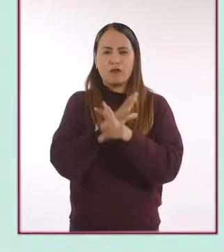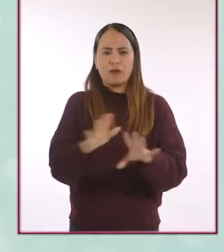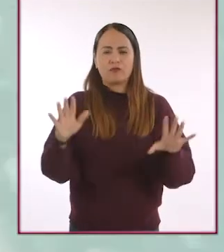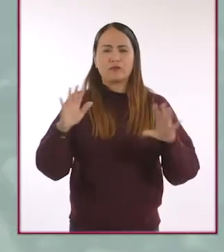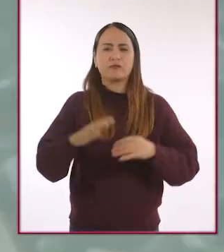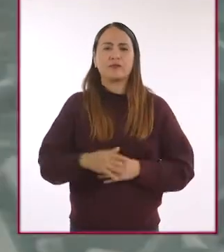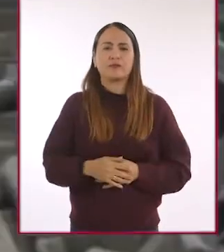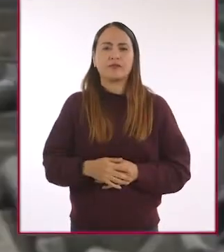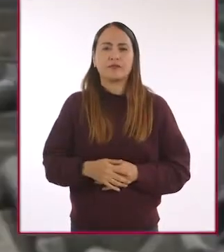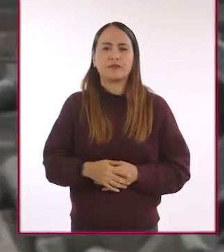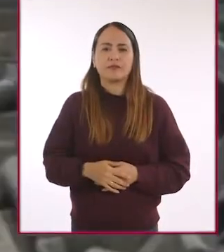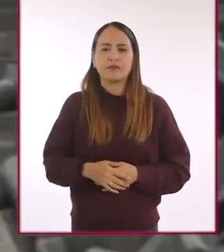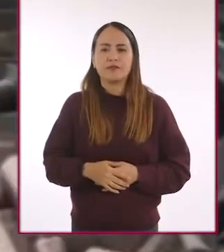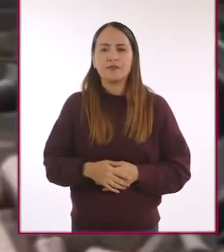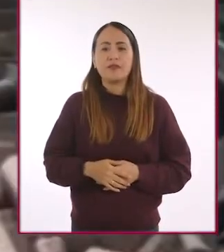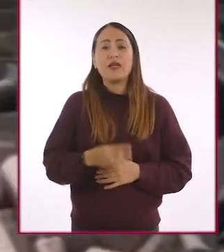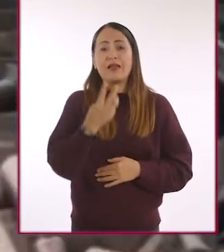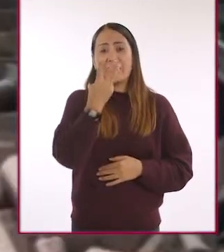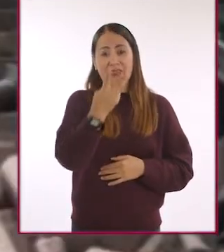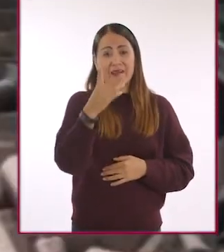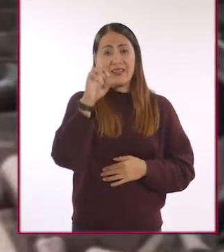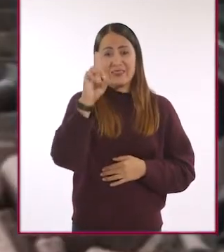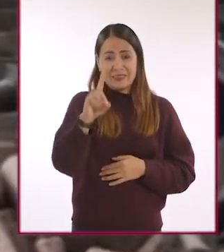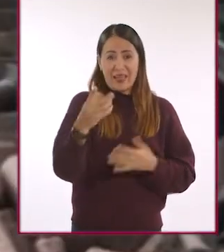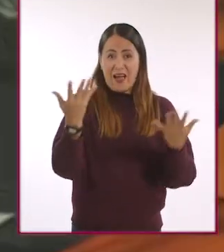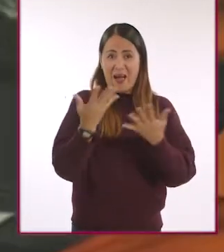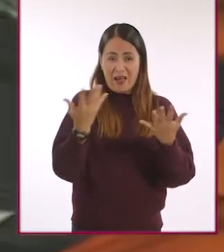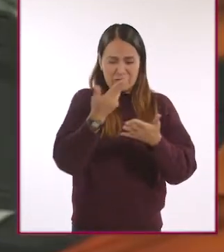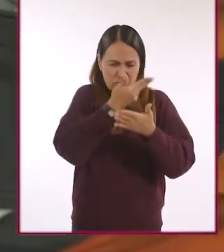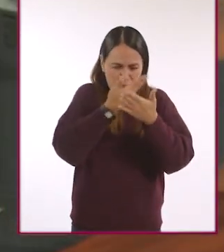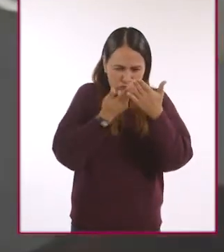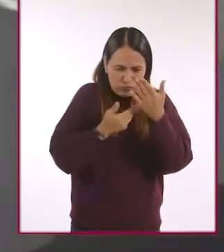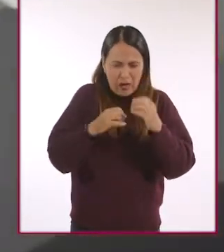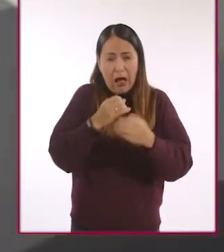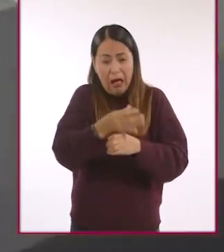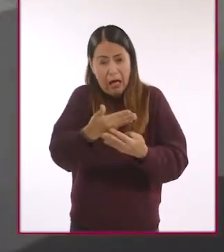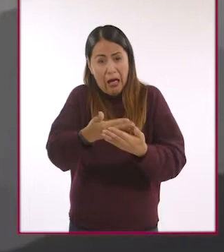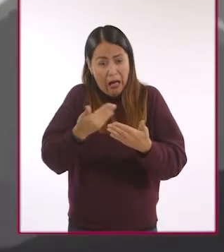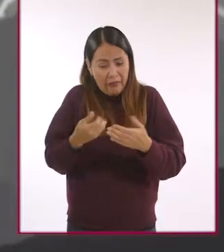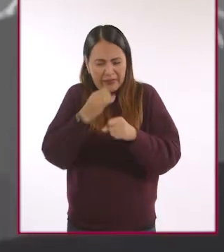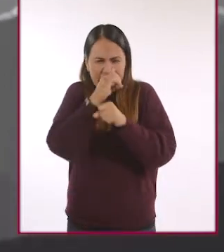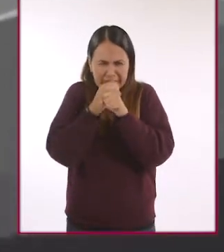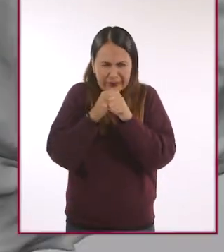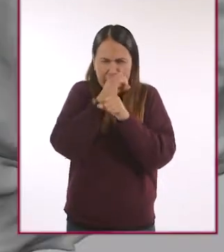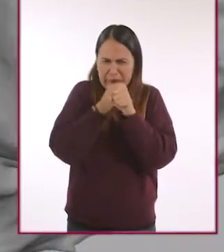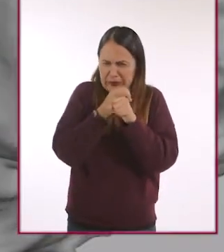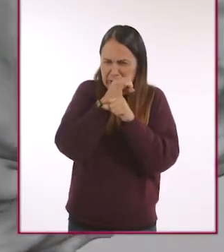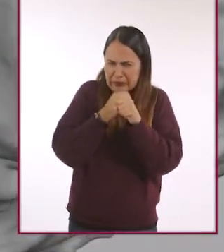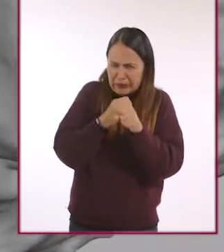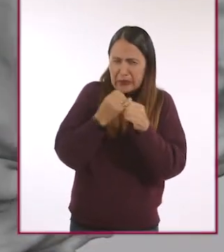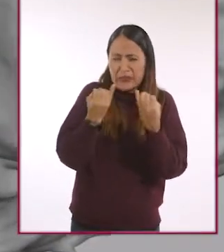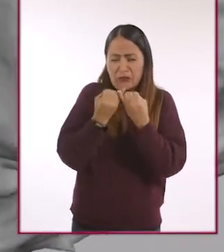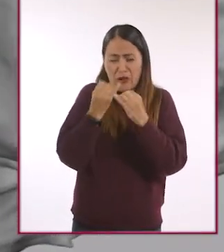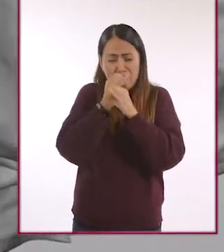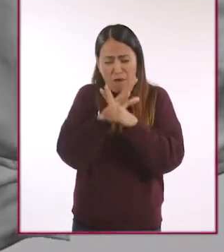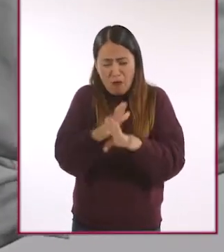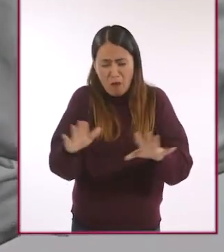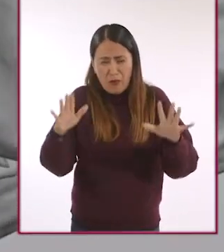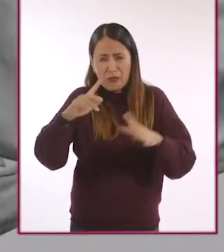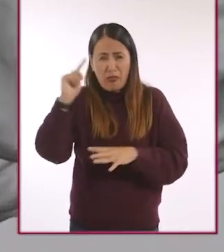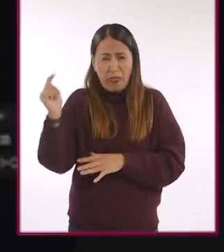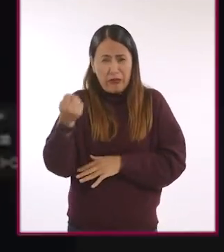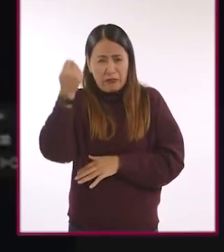digital. Diseñar efectos visuales implica mucho trabajo de investigación, cantidades abundantes de información